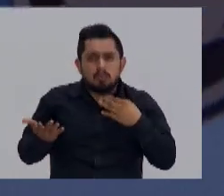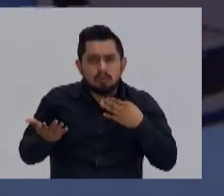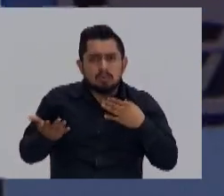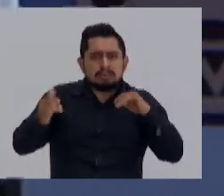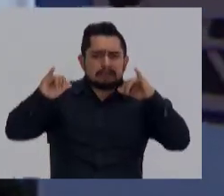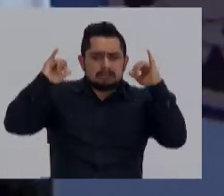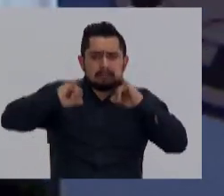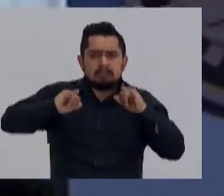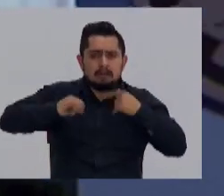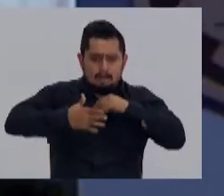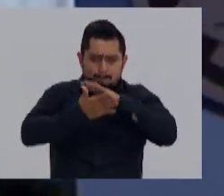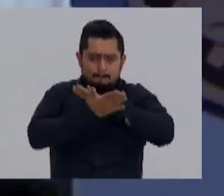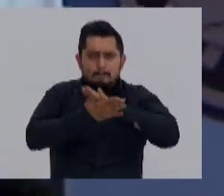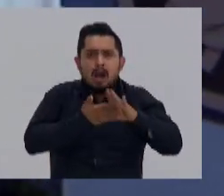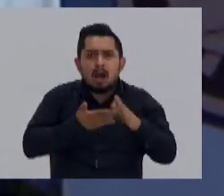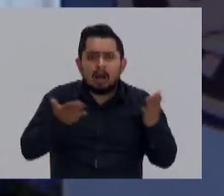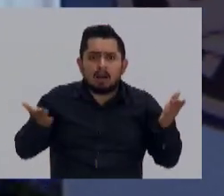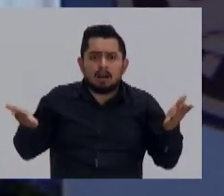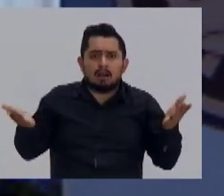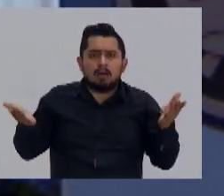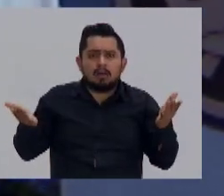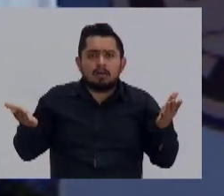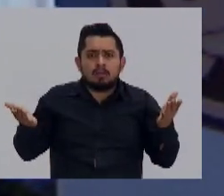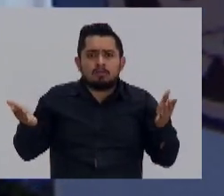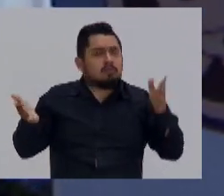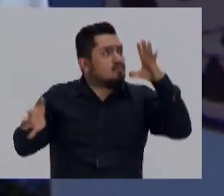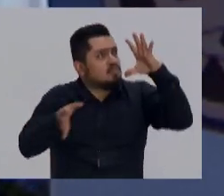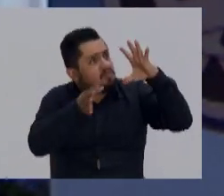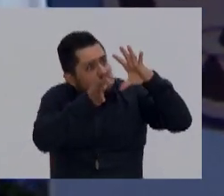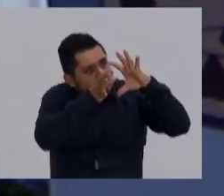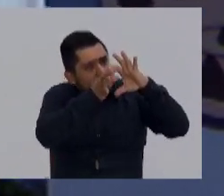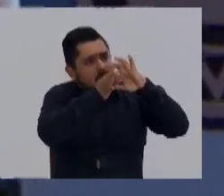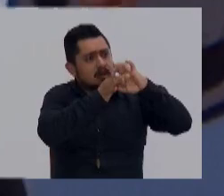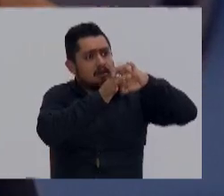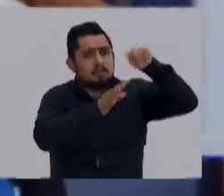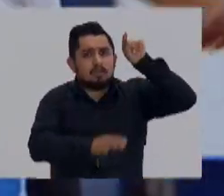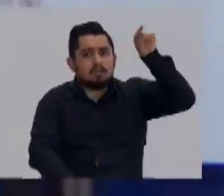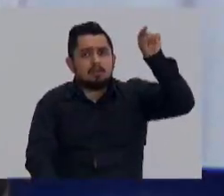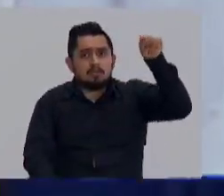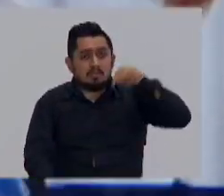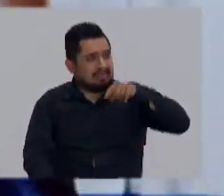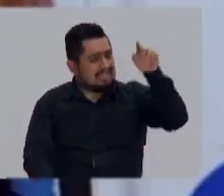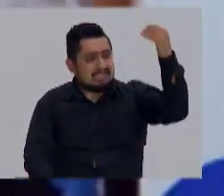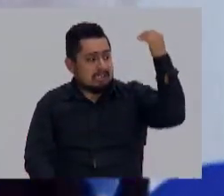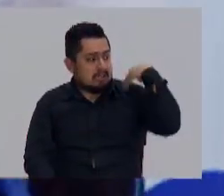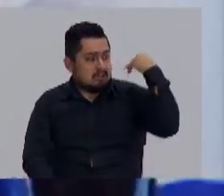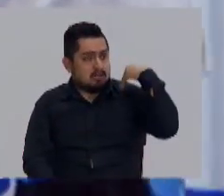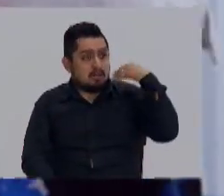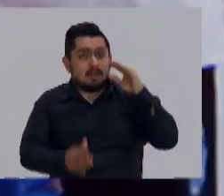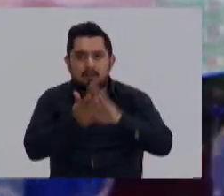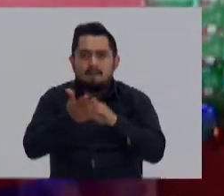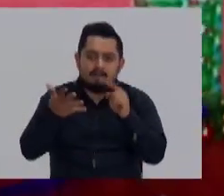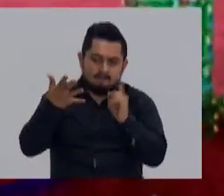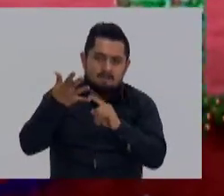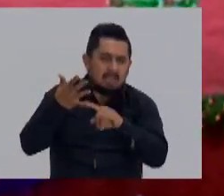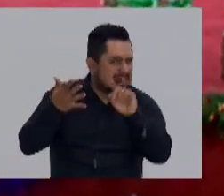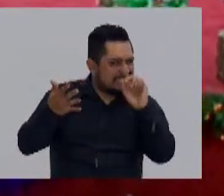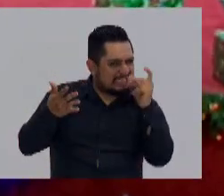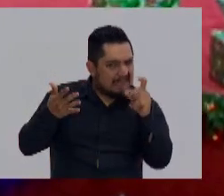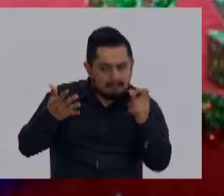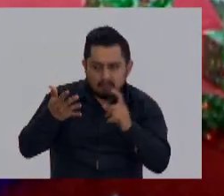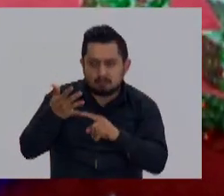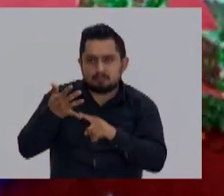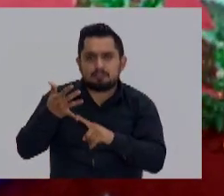Mantenerte puro y dentro de los caminos de Dios. Porque ese es mi llamado. Hay otro llamado rapidísimo y lo leemos